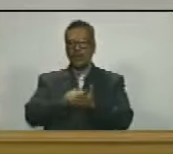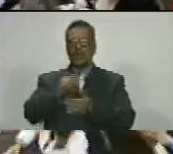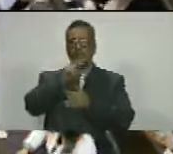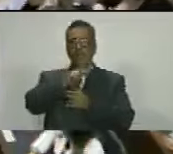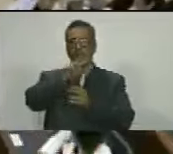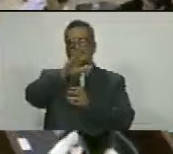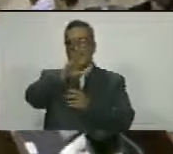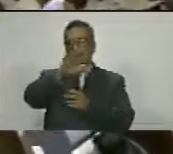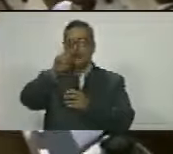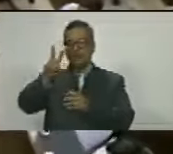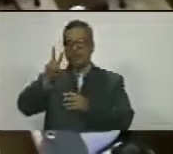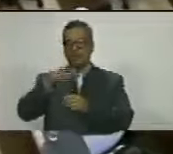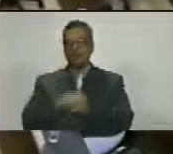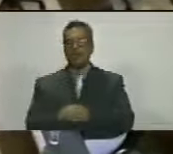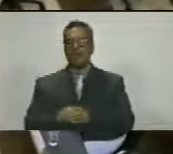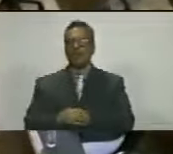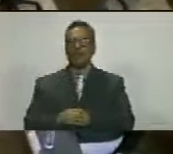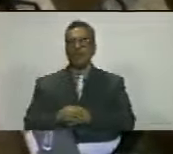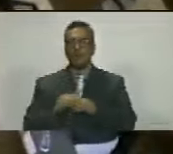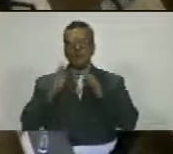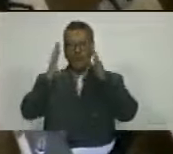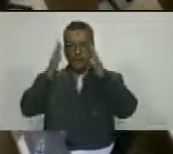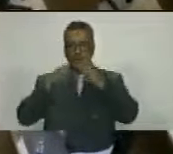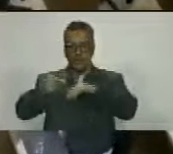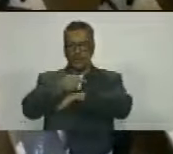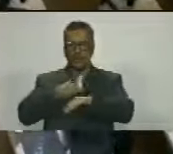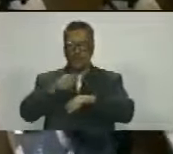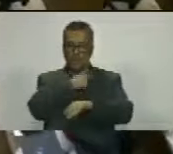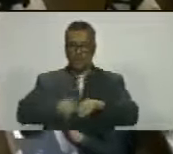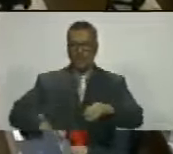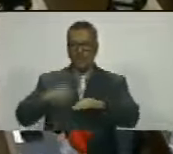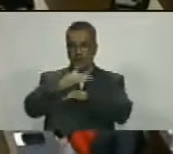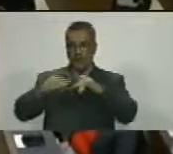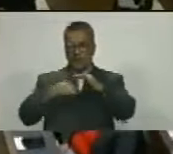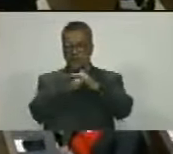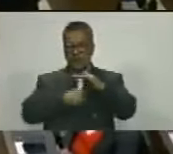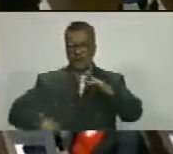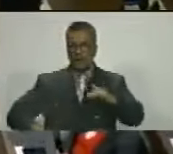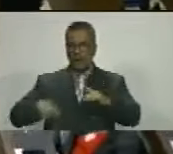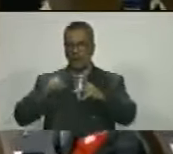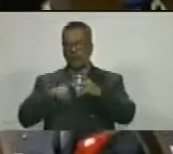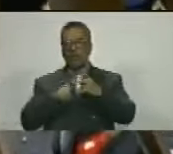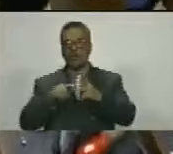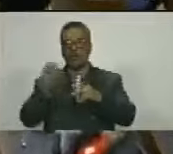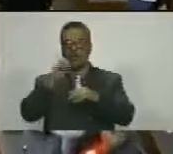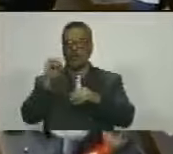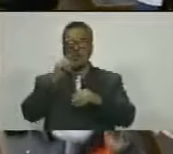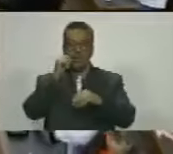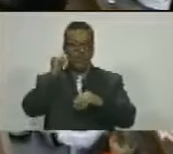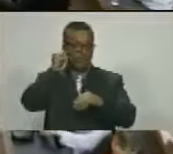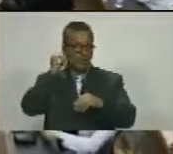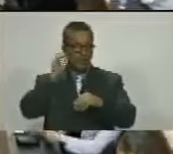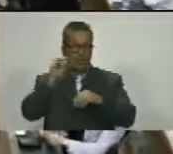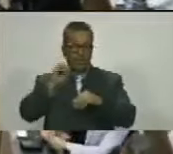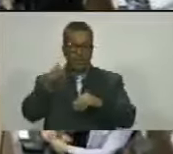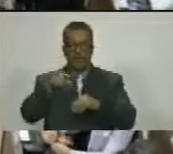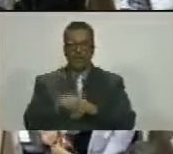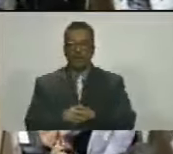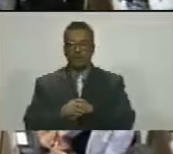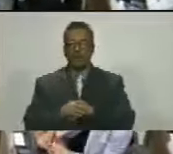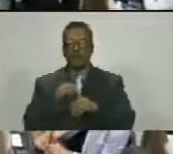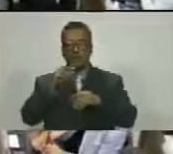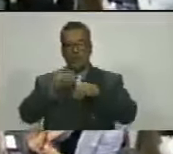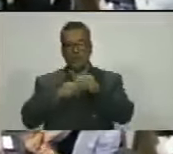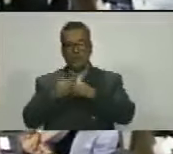252 el consejo de estado lo preside el vice presidente ejecutivo o vice presidente ejecutiva y